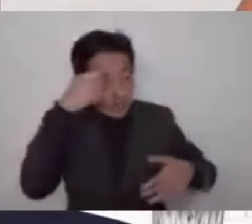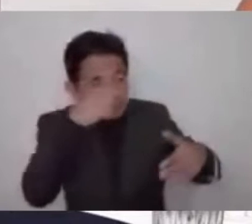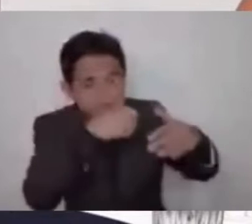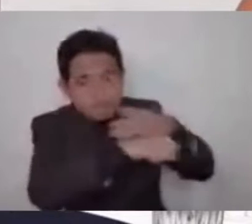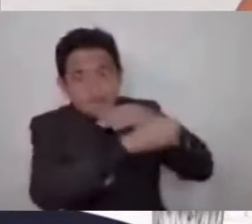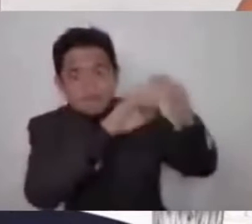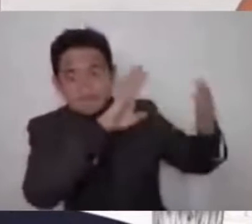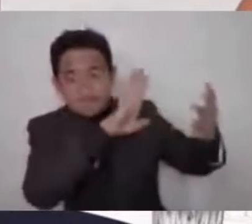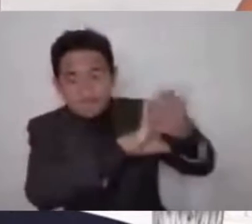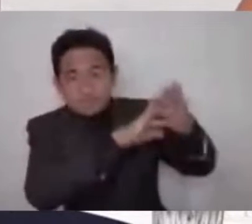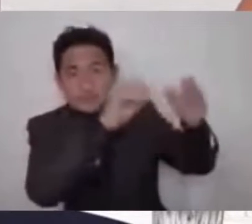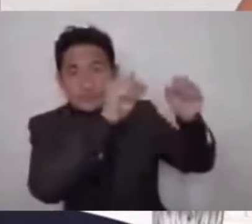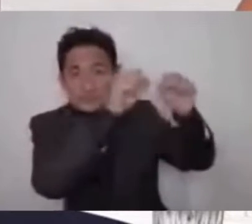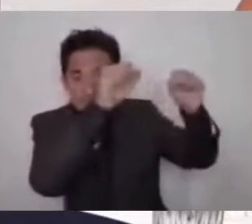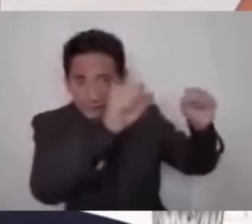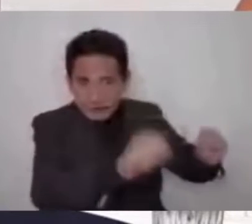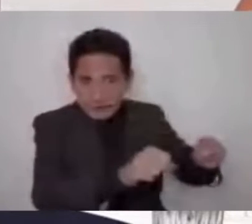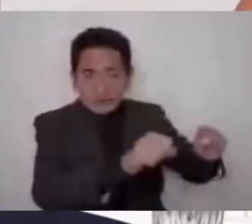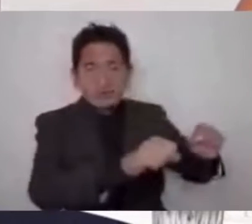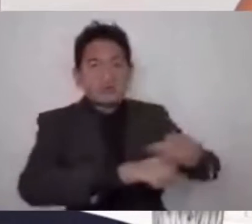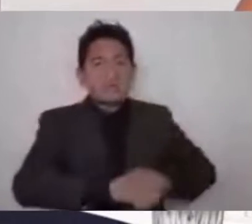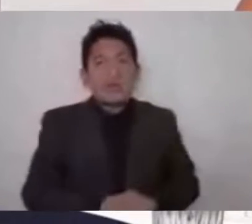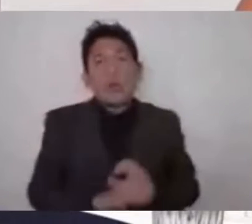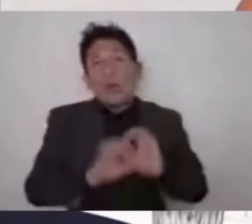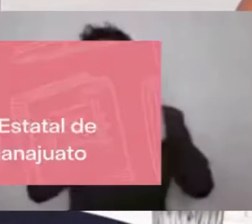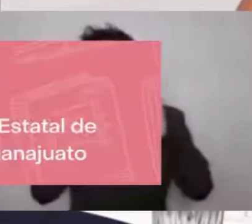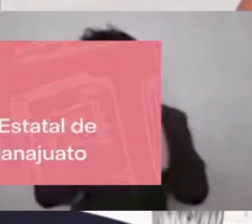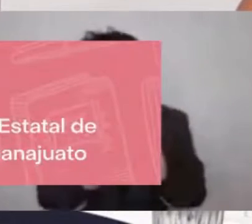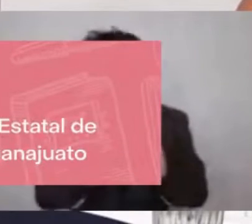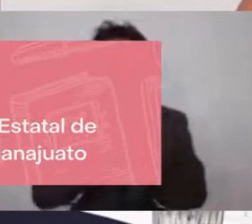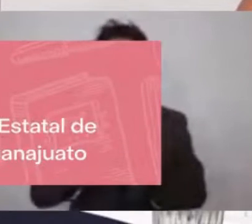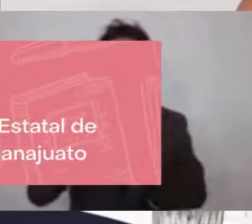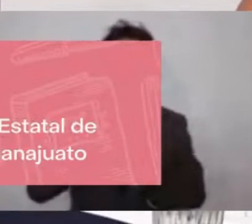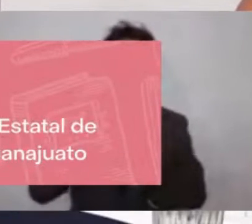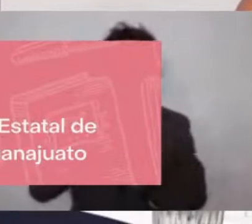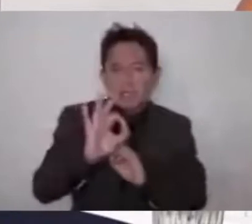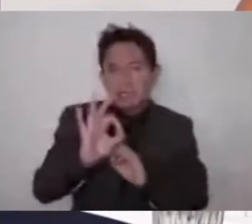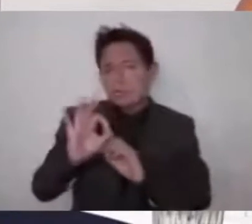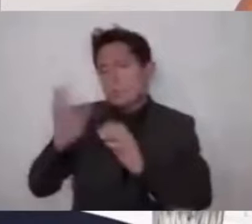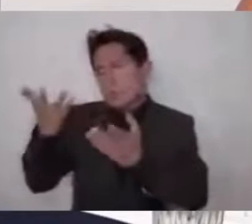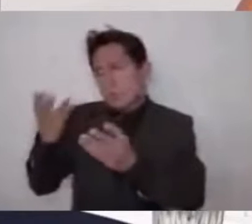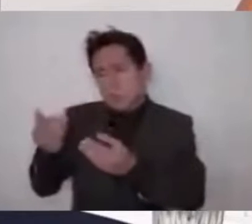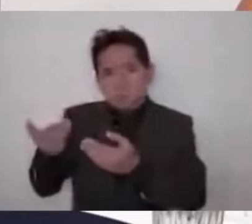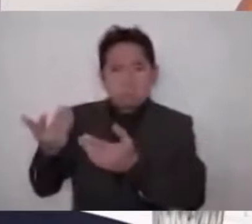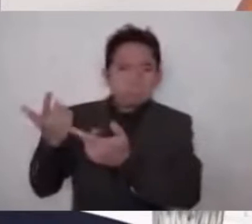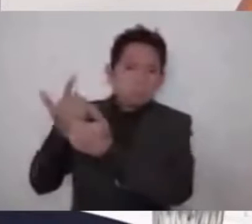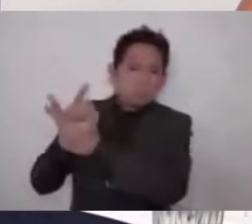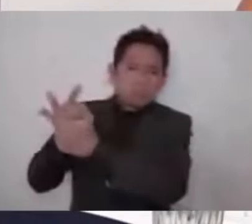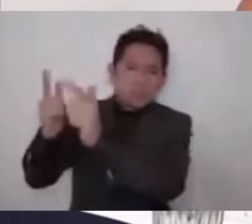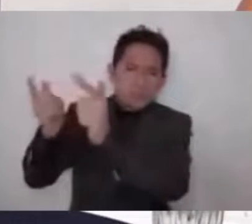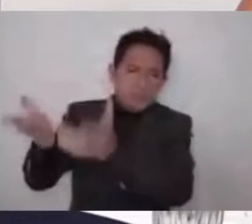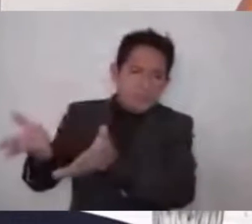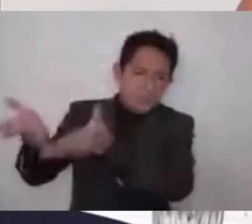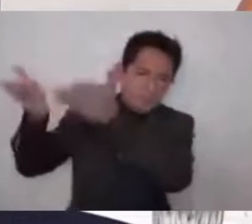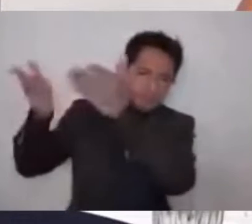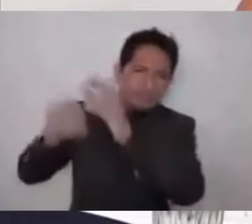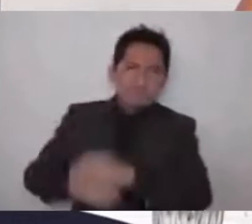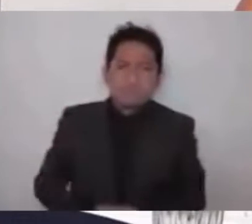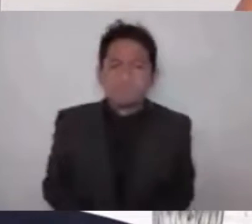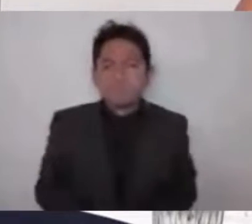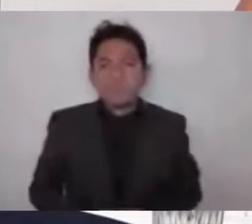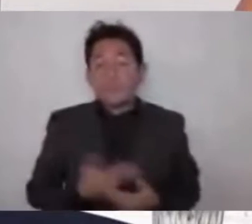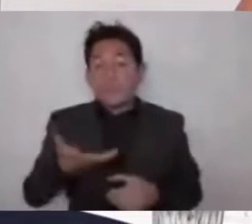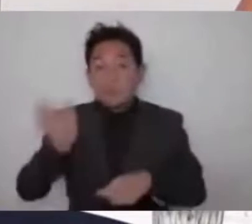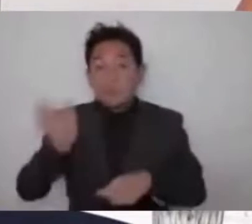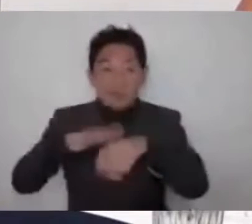soluciones mágicas sí lleva una parte importante de responsabilidad de pretender ser un documento de apoyo a la impartición de justicia